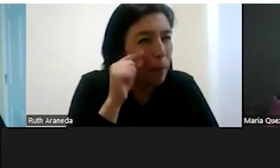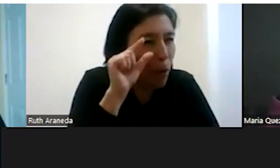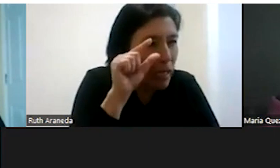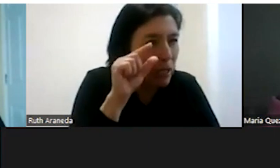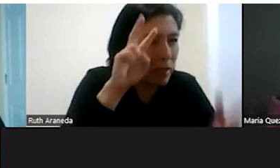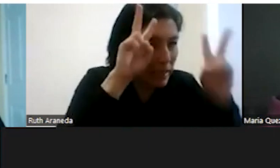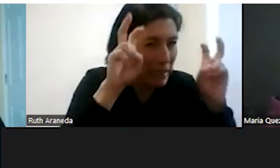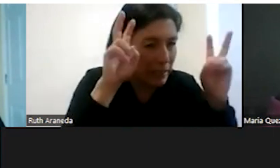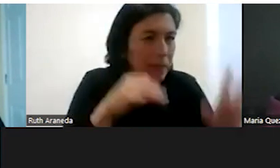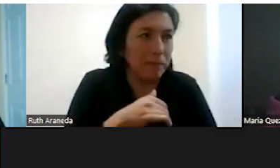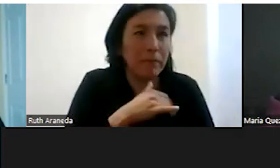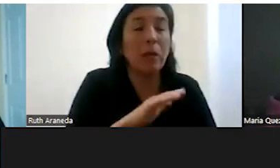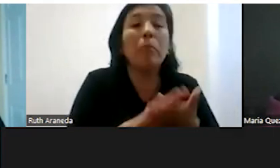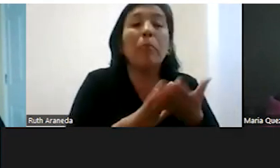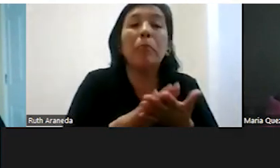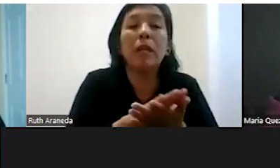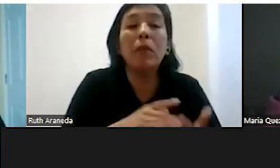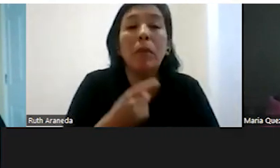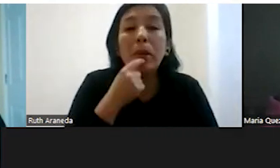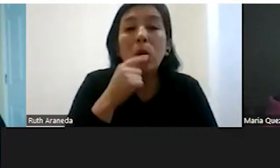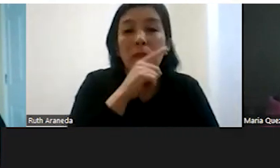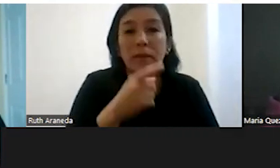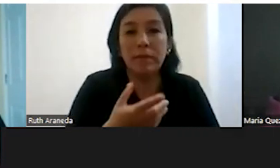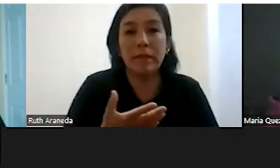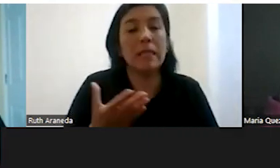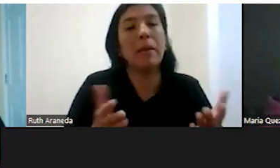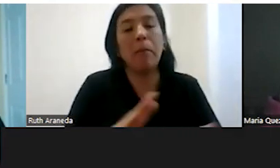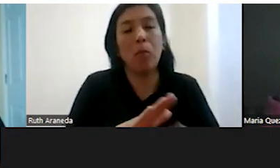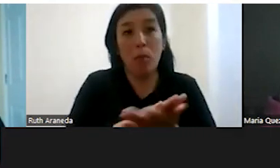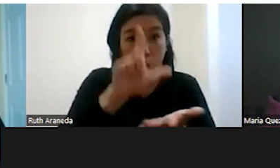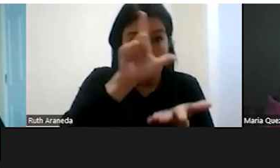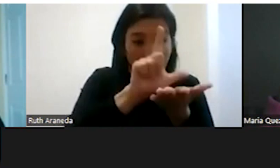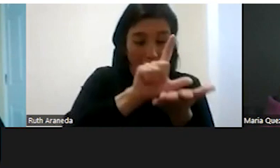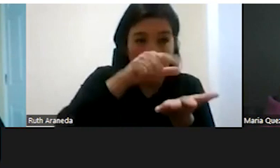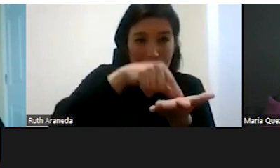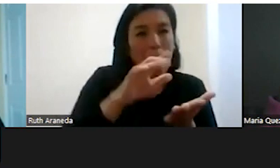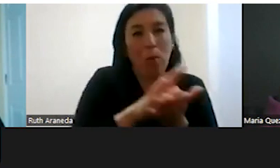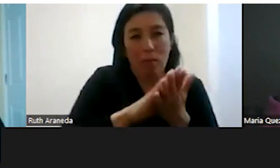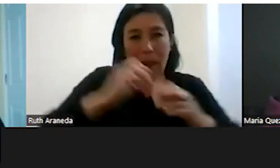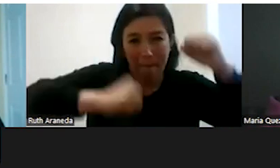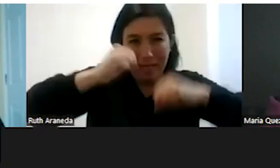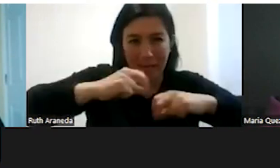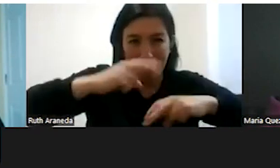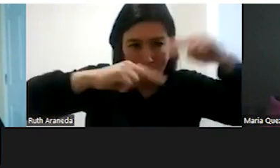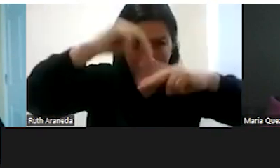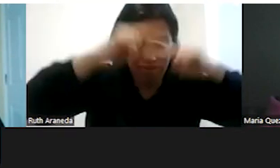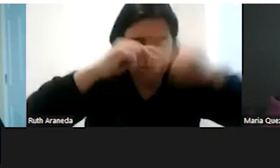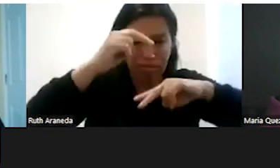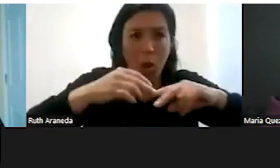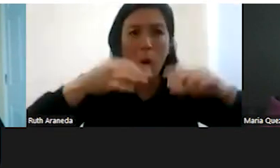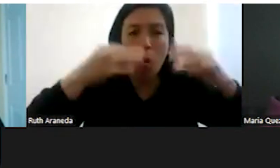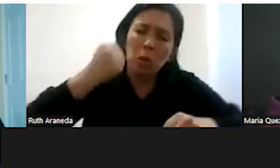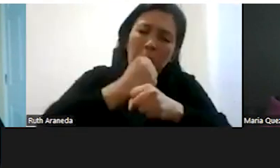responder. ¿Cómo funciona desde que en un lugar, en un terreno, de un inmobiliario, de un particular, se encuentra un